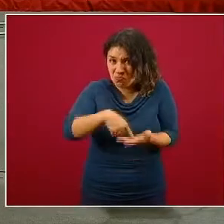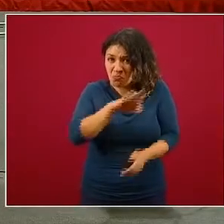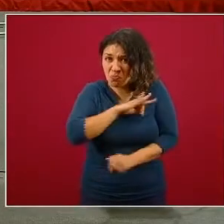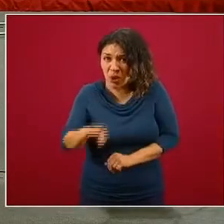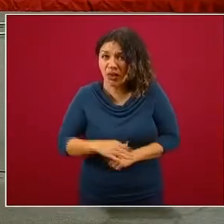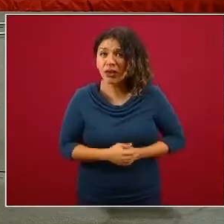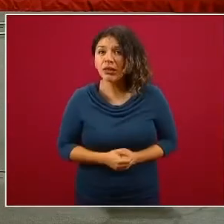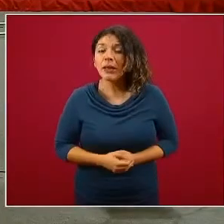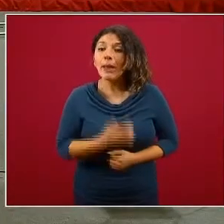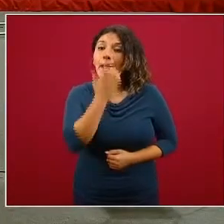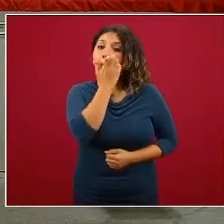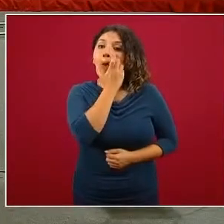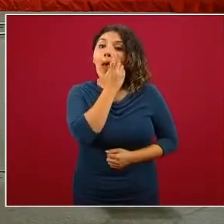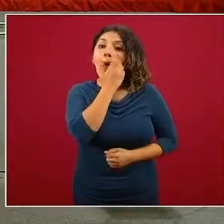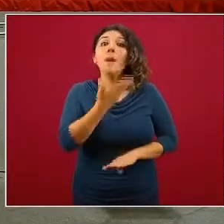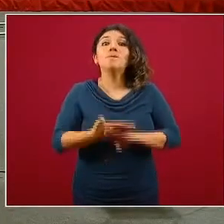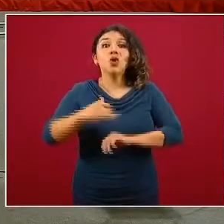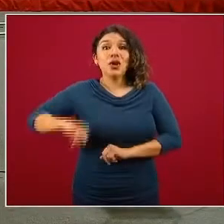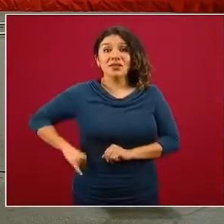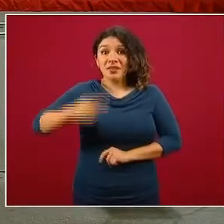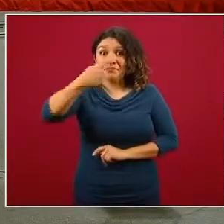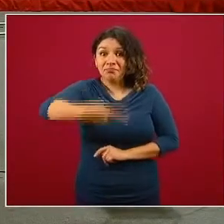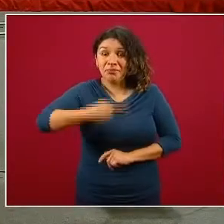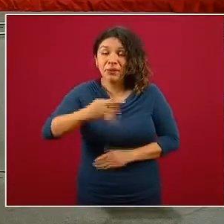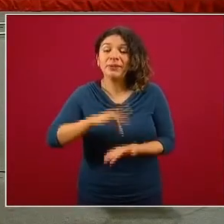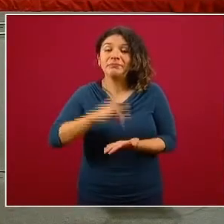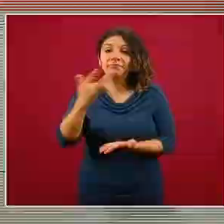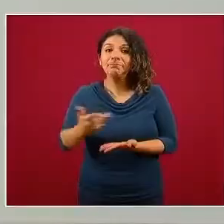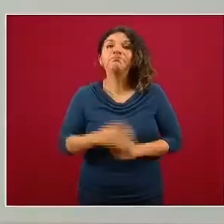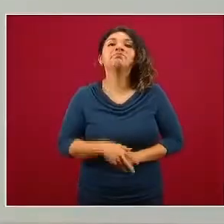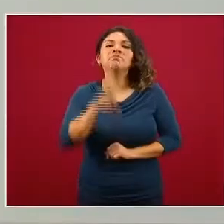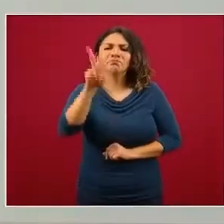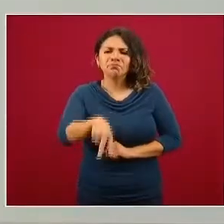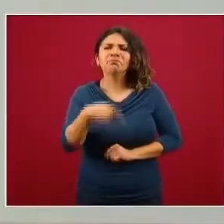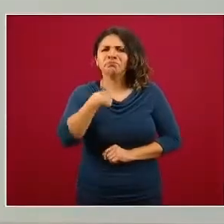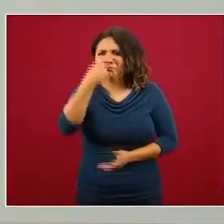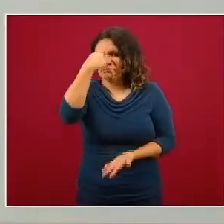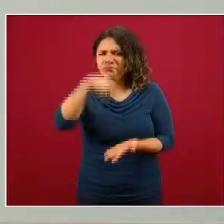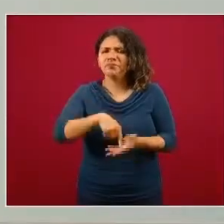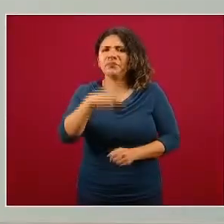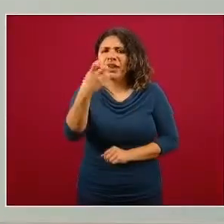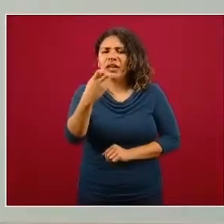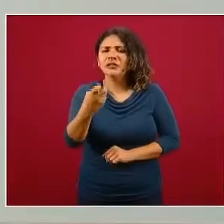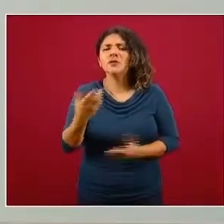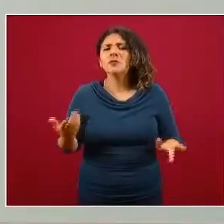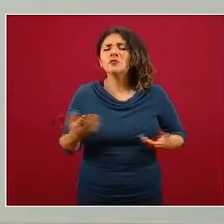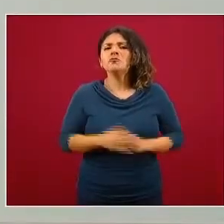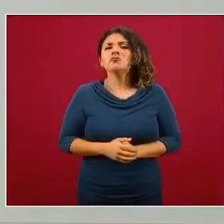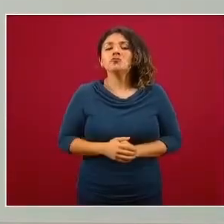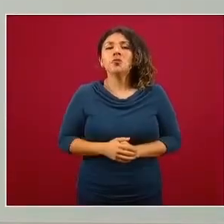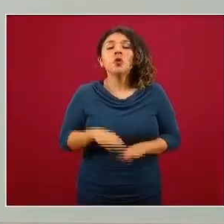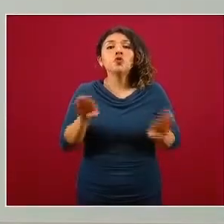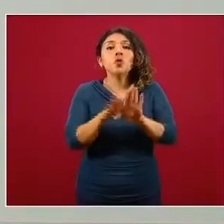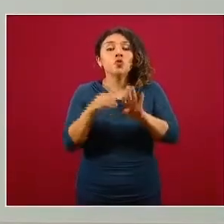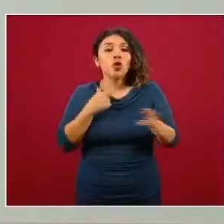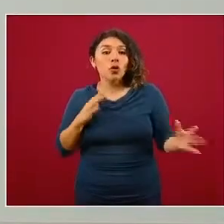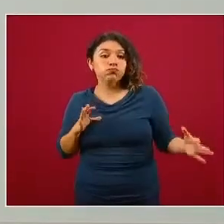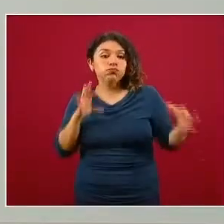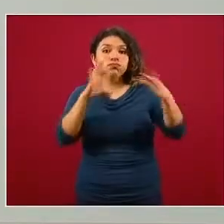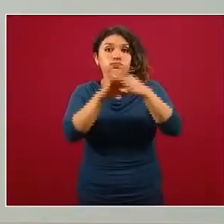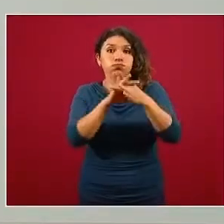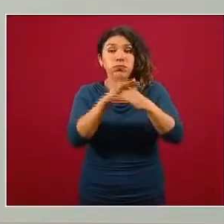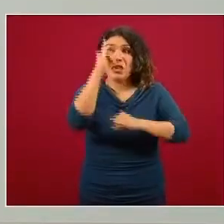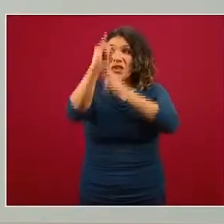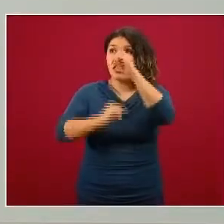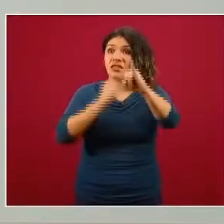Gracias. Muy interesante la pregunta, muchas gracias. Sí, de hecho, precisamente parte de la vinculación que tenemos desde el